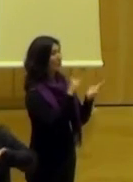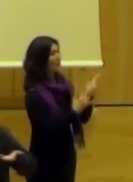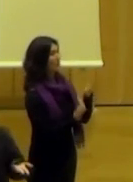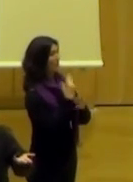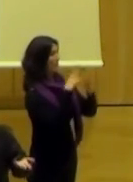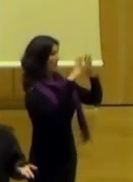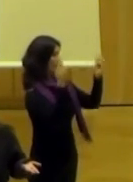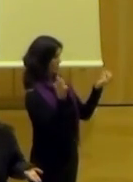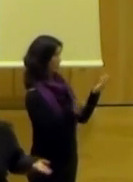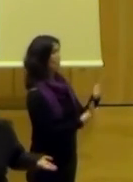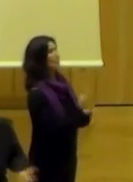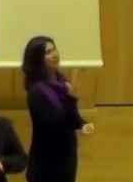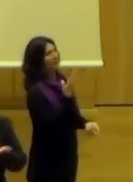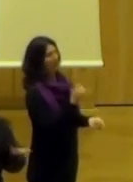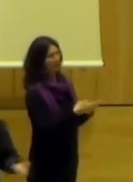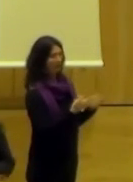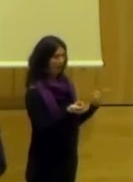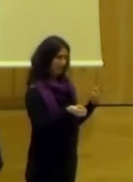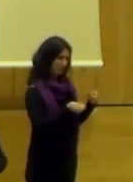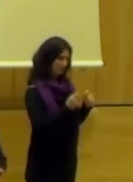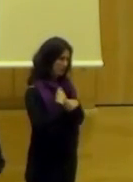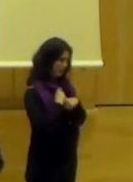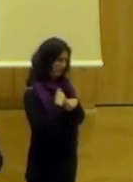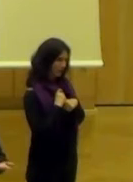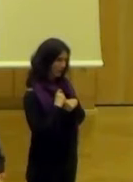Día de Andalucía, que es un día que da muchísima...